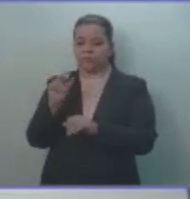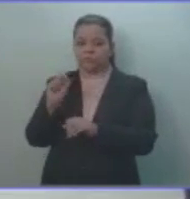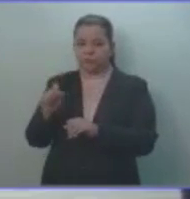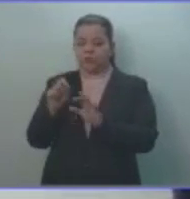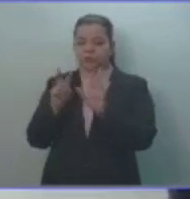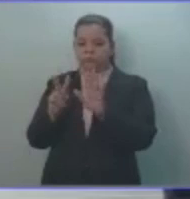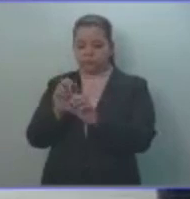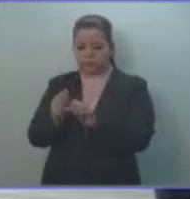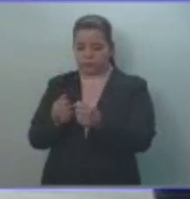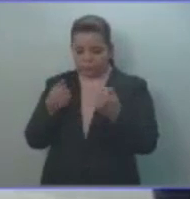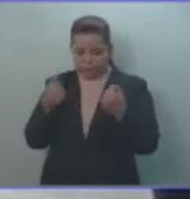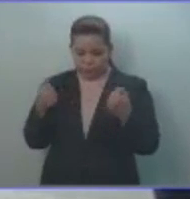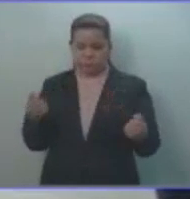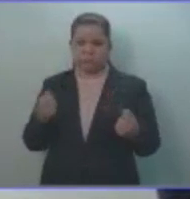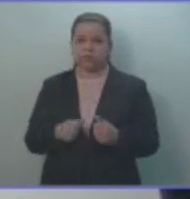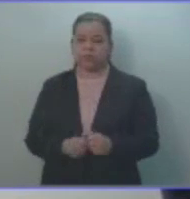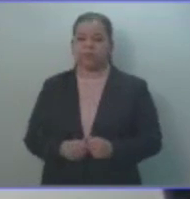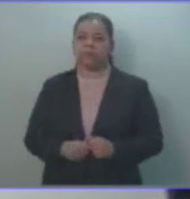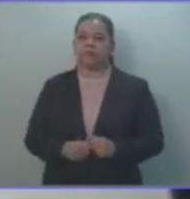1.265.7 millones,